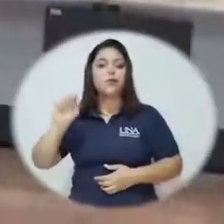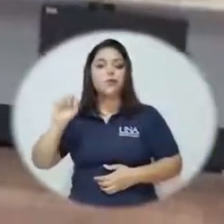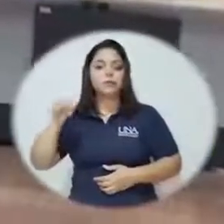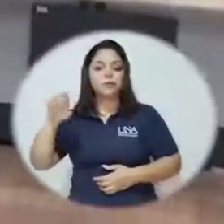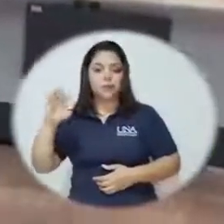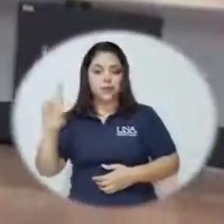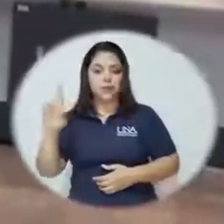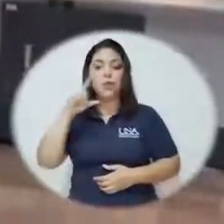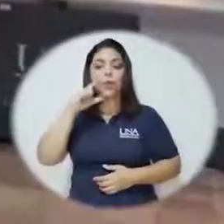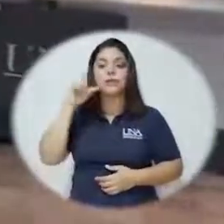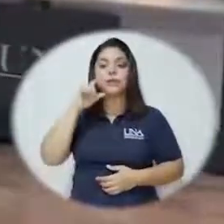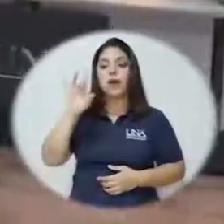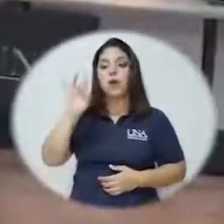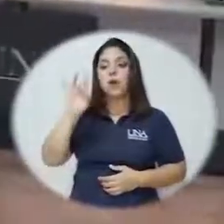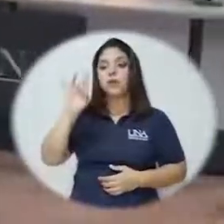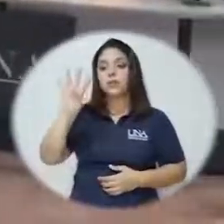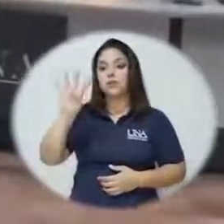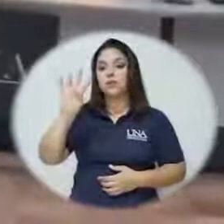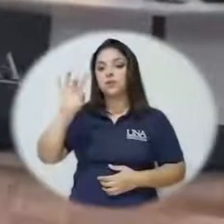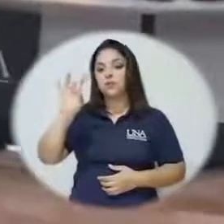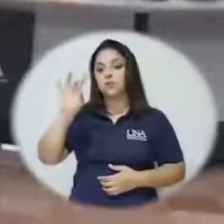audiobi@una.cr, por el WhatsApp